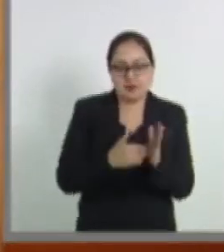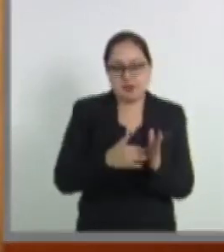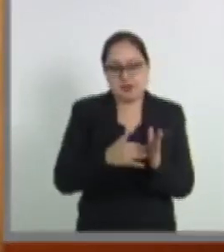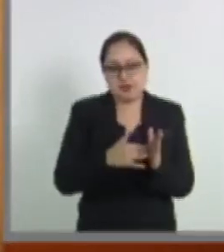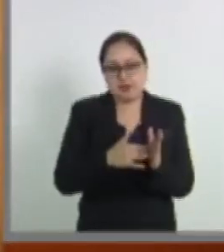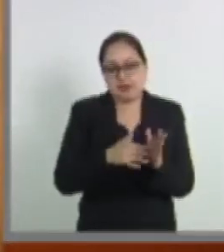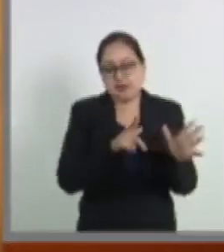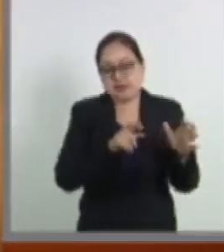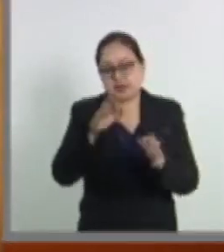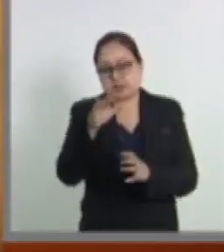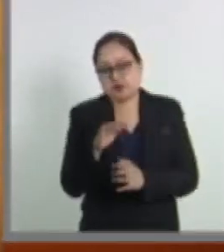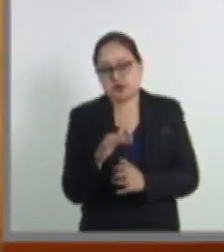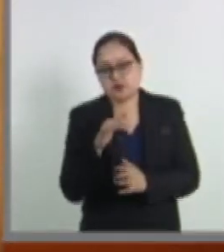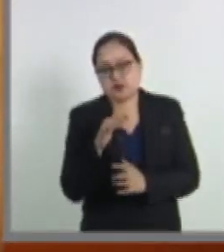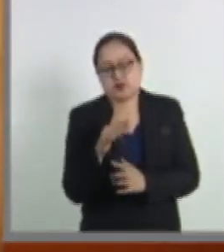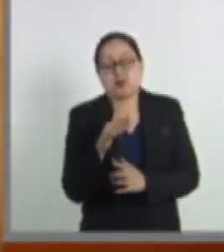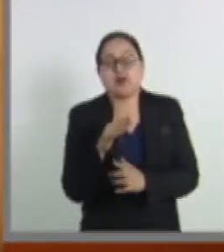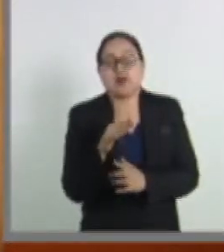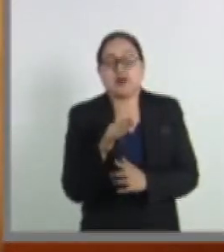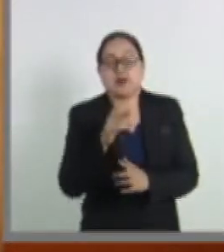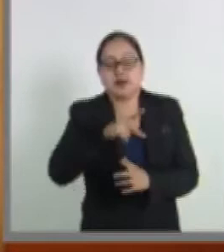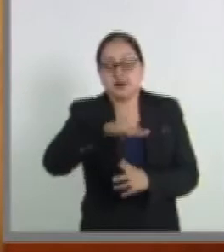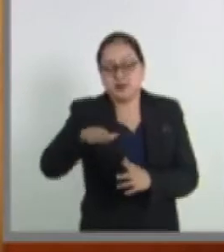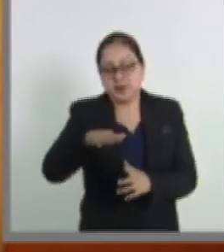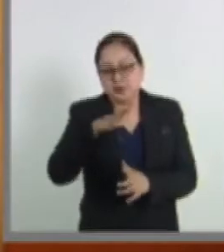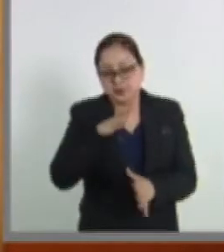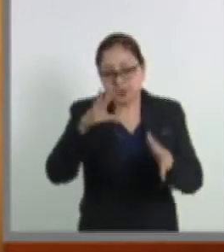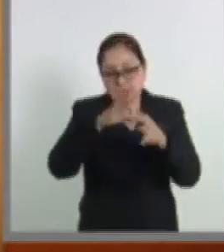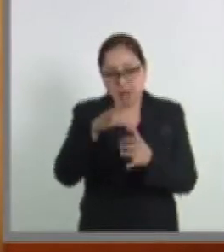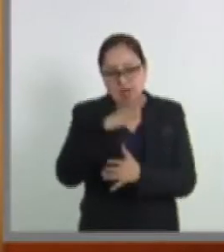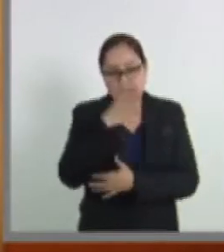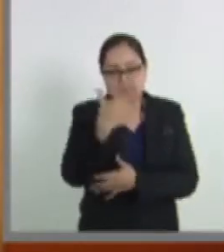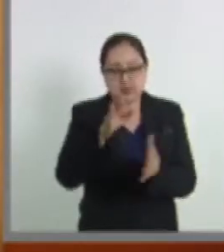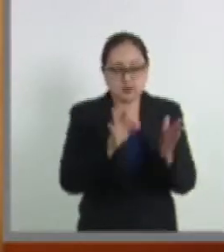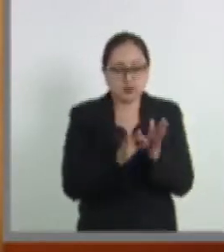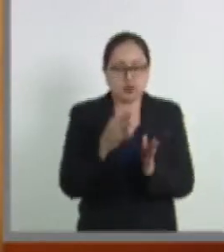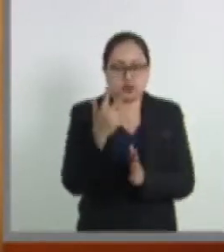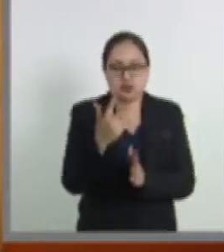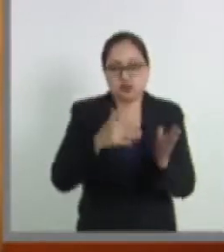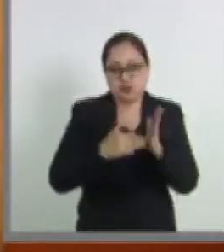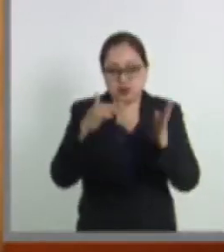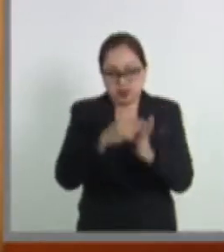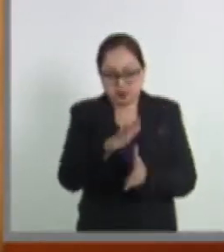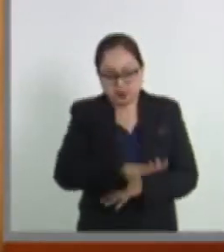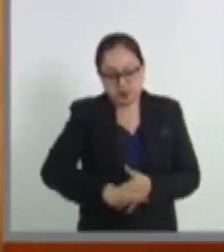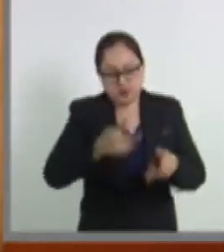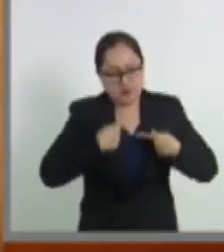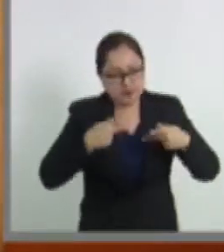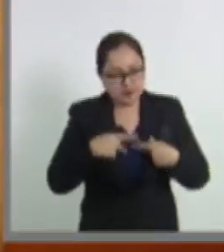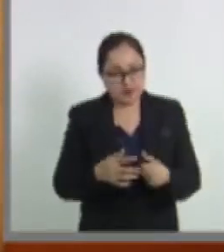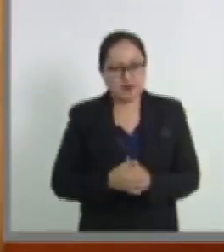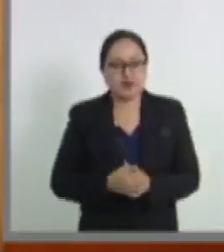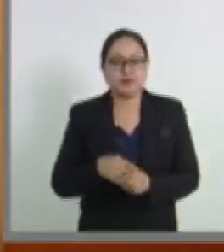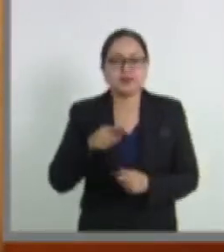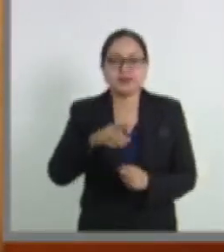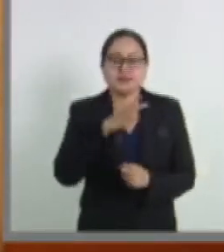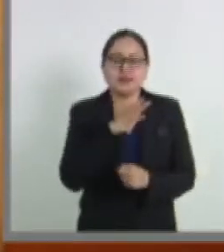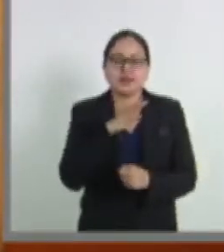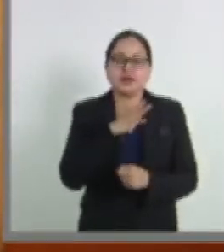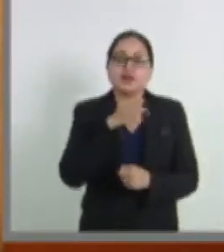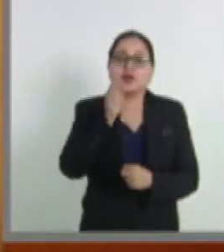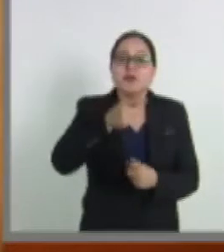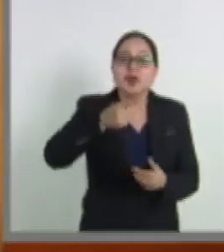27.750 kilómetros cuadrados y una población de 10.8 millones de habitantes. En el comercio exterior, las